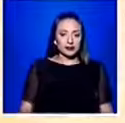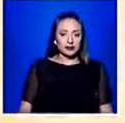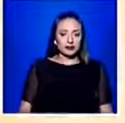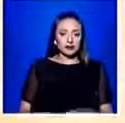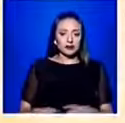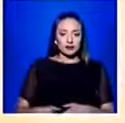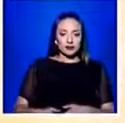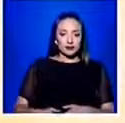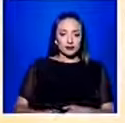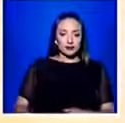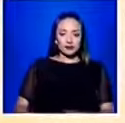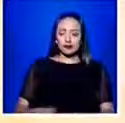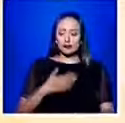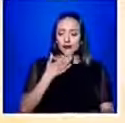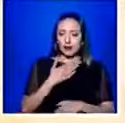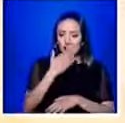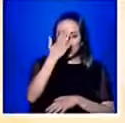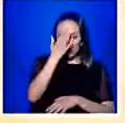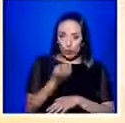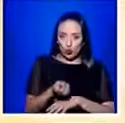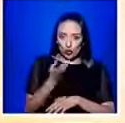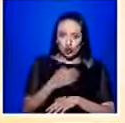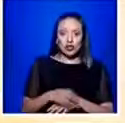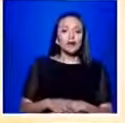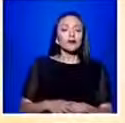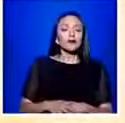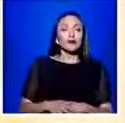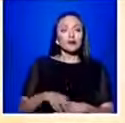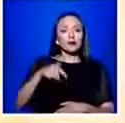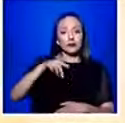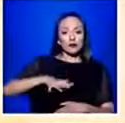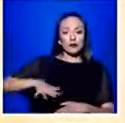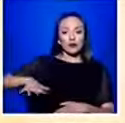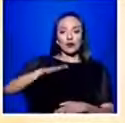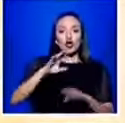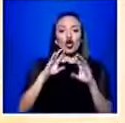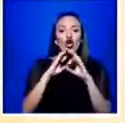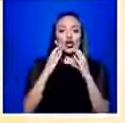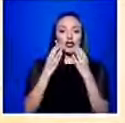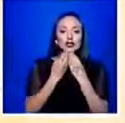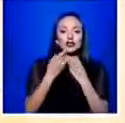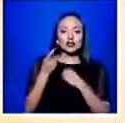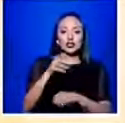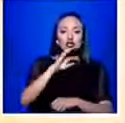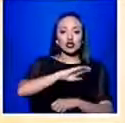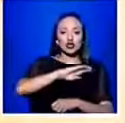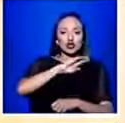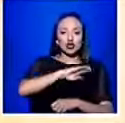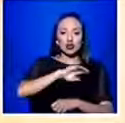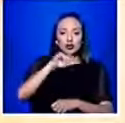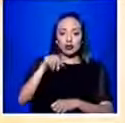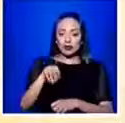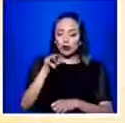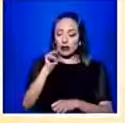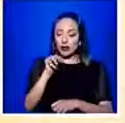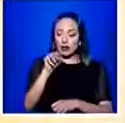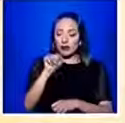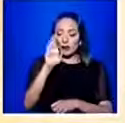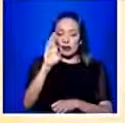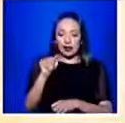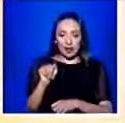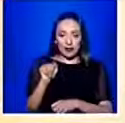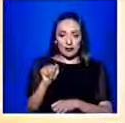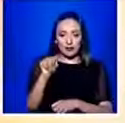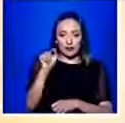¿Cómo están, compañeros? Buenos días. Efectivamente, nos encontramos acá en el Coliseo de la Unidad Educativa Municipal Humberto Mata, en donde, como ustedes